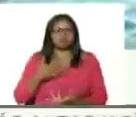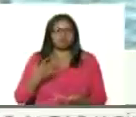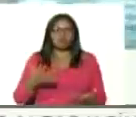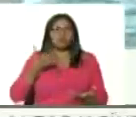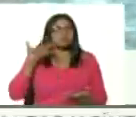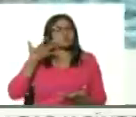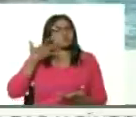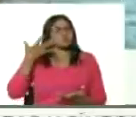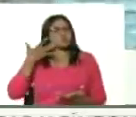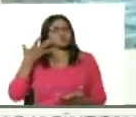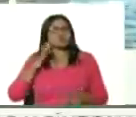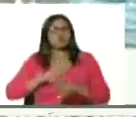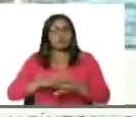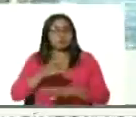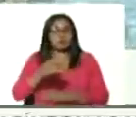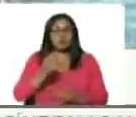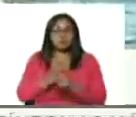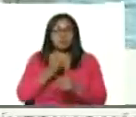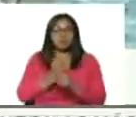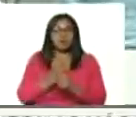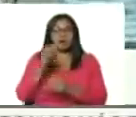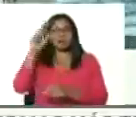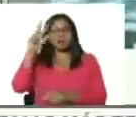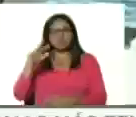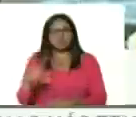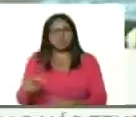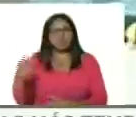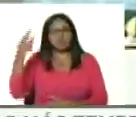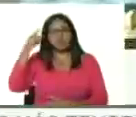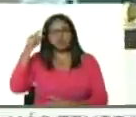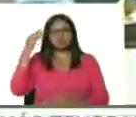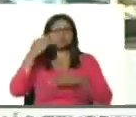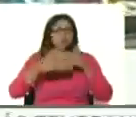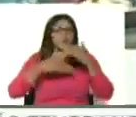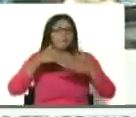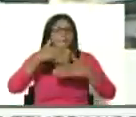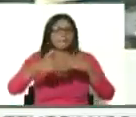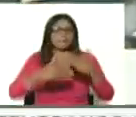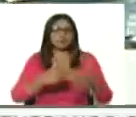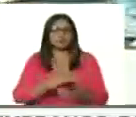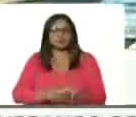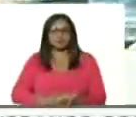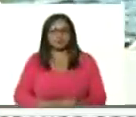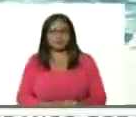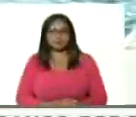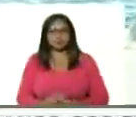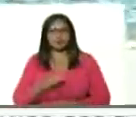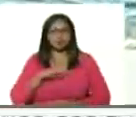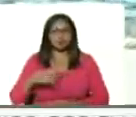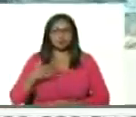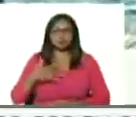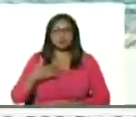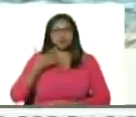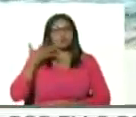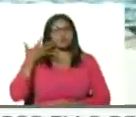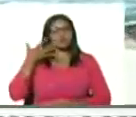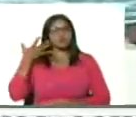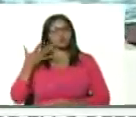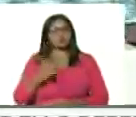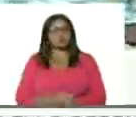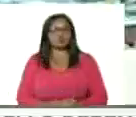es un trabajo del día a día, mi comandante, presidente. Nos sentimos orgullosos